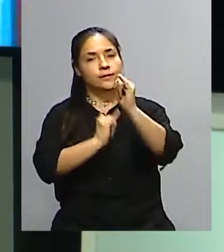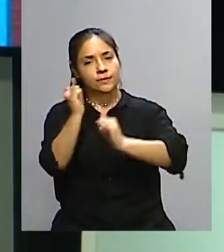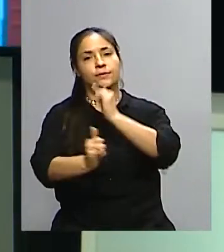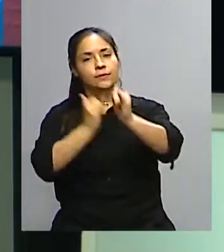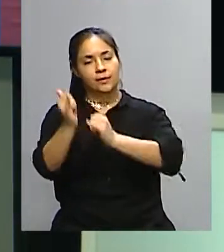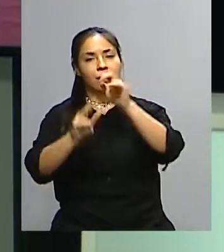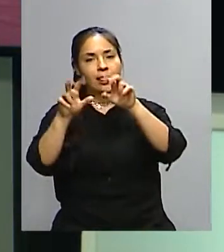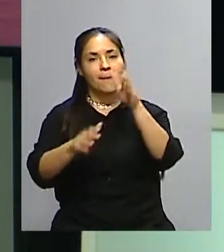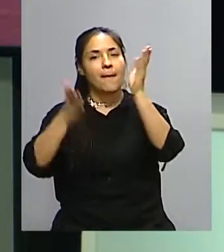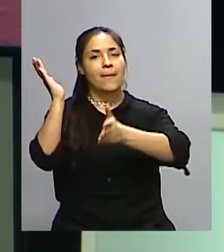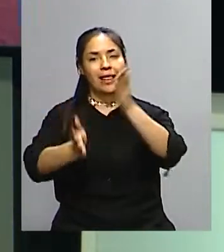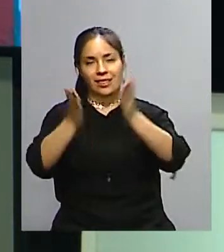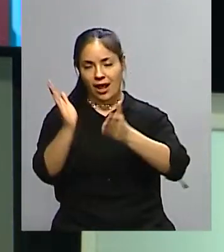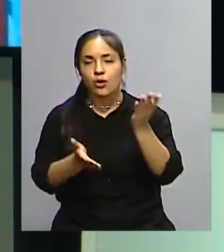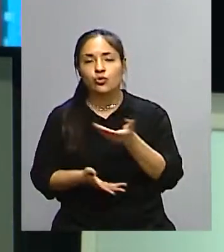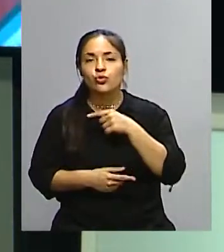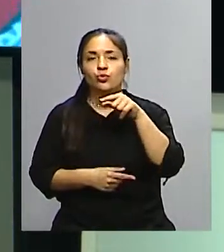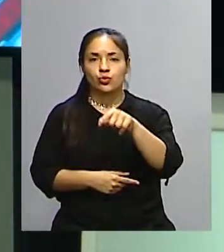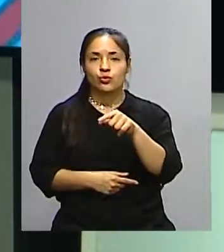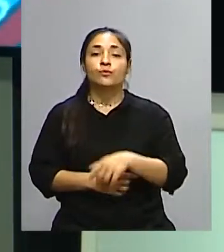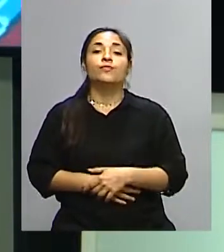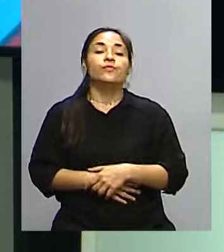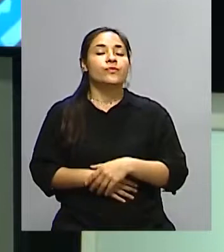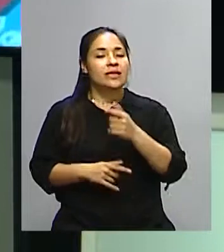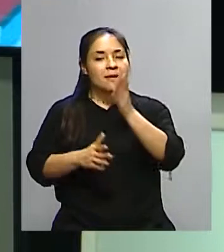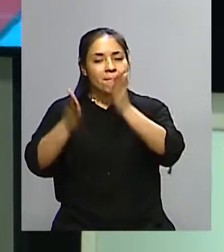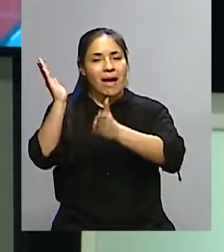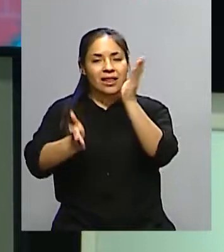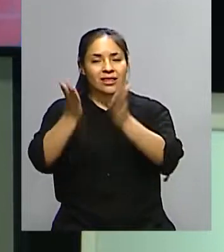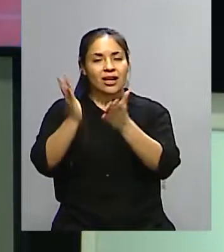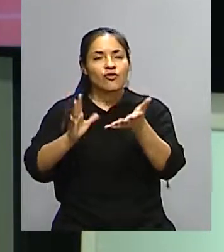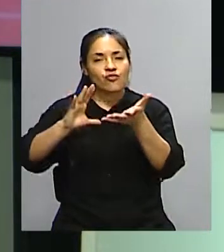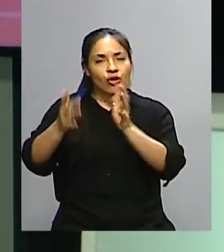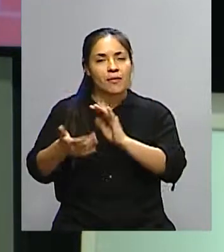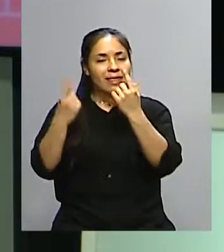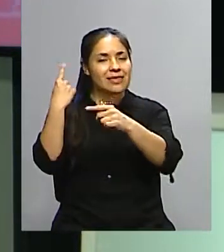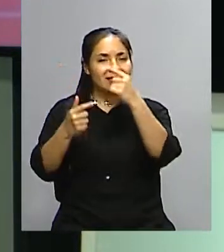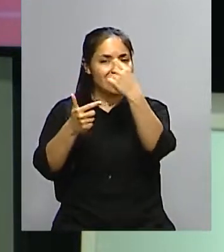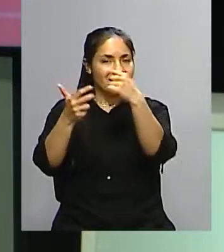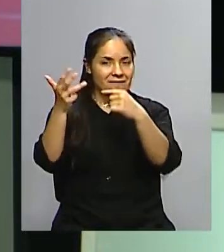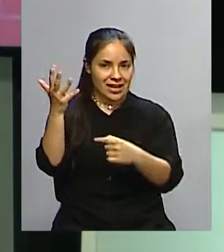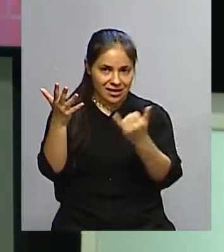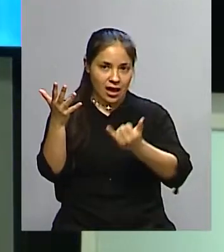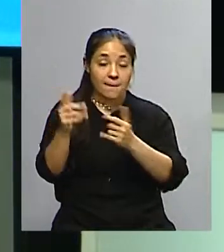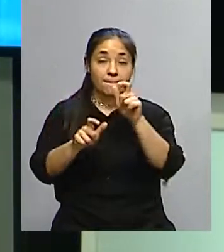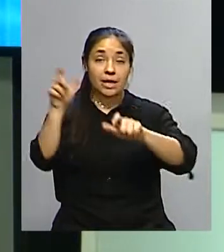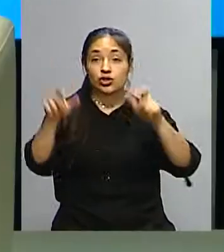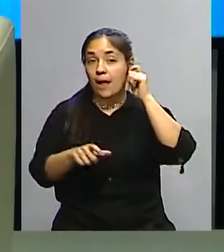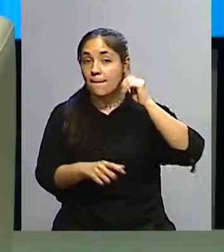hablar de maltrato. Y uno entiende que maltrato tiene distintas maneras de expresarse, ¿no? Con las personas